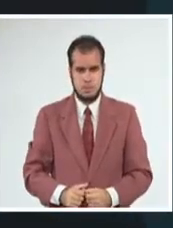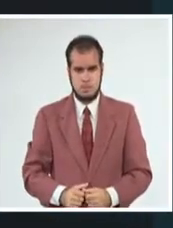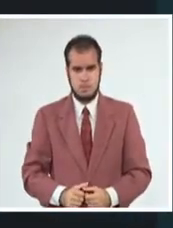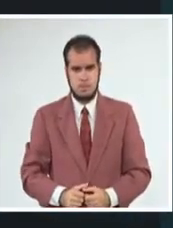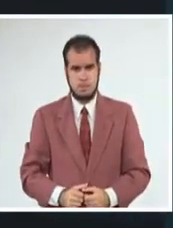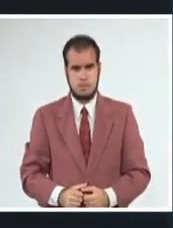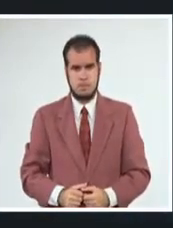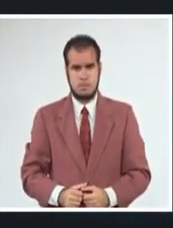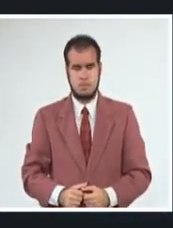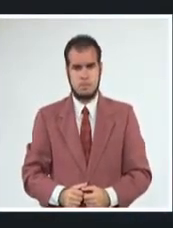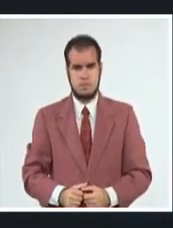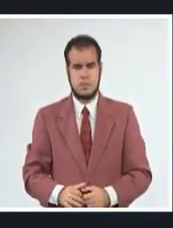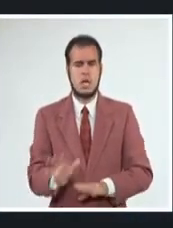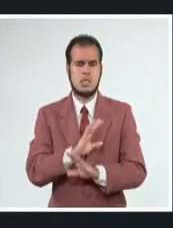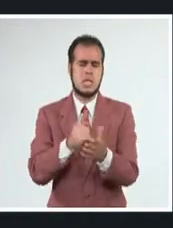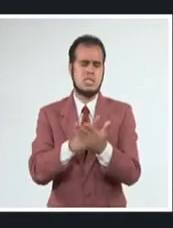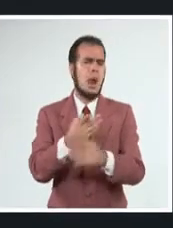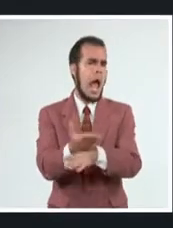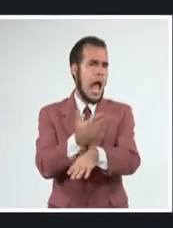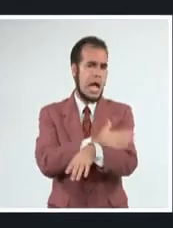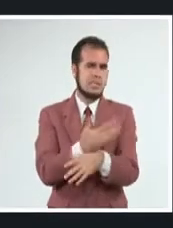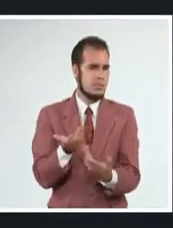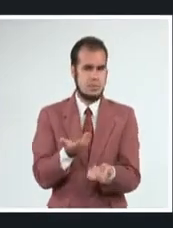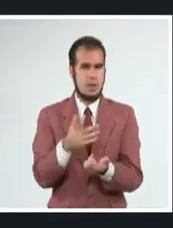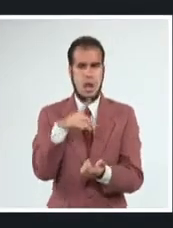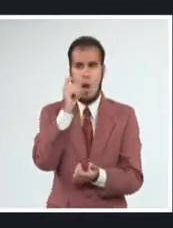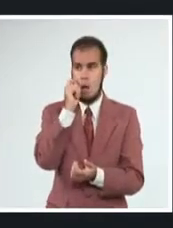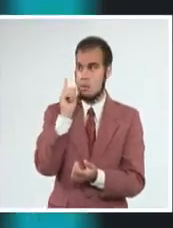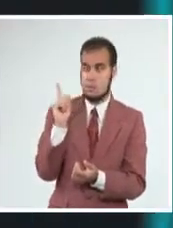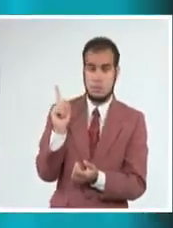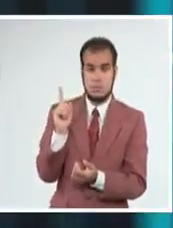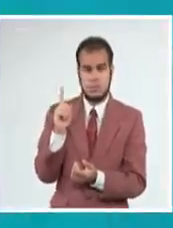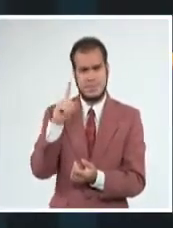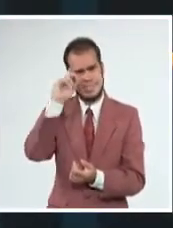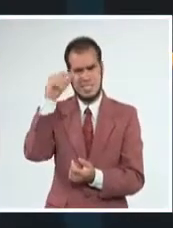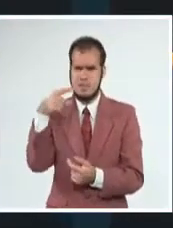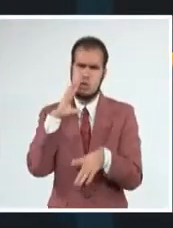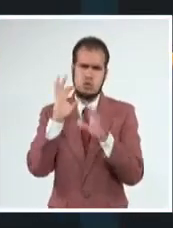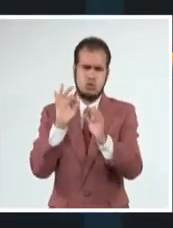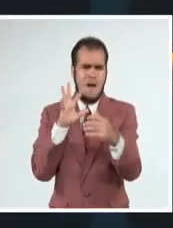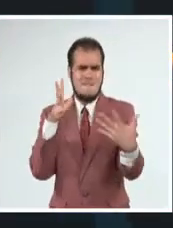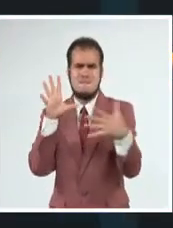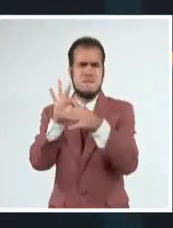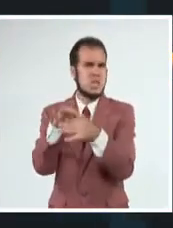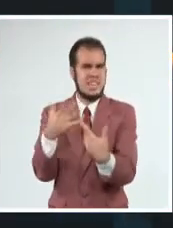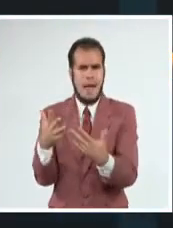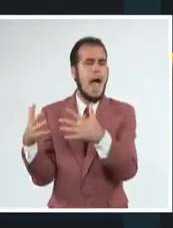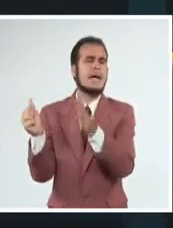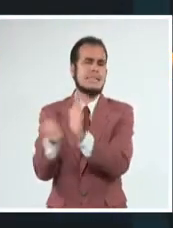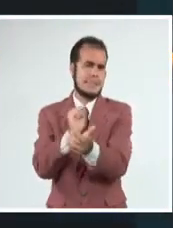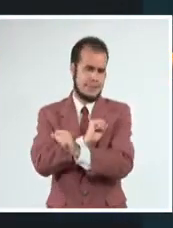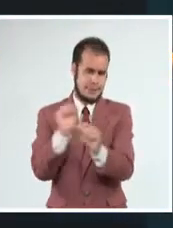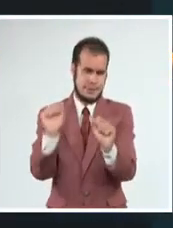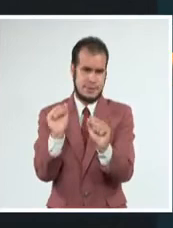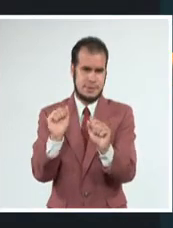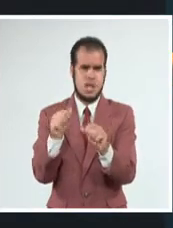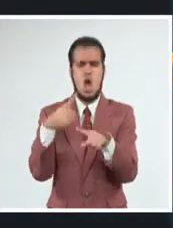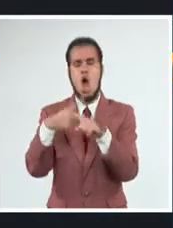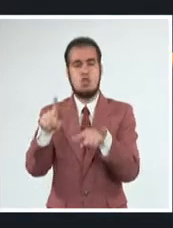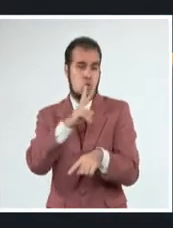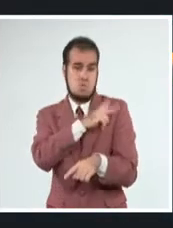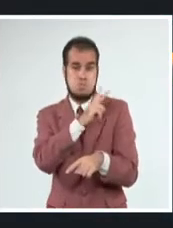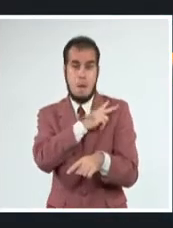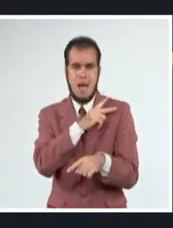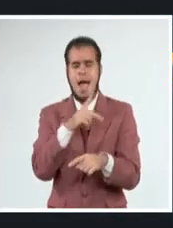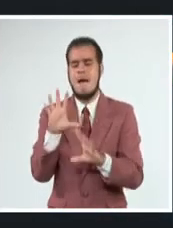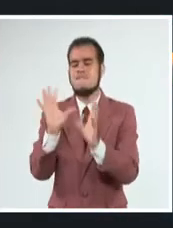Semanas atrás, Orlando Gutiérrez Boronat, con vínculos terroristas y cabecilla de la Organización Contrarrevolucionaria en el